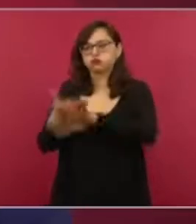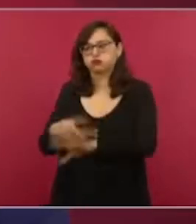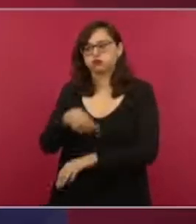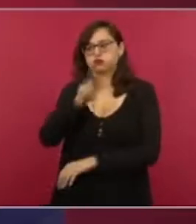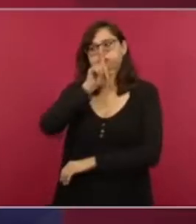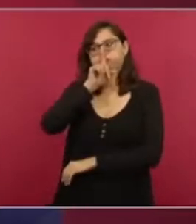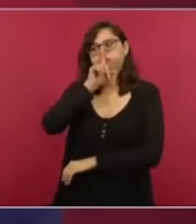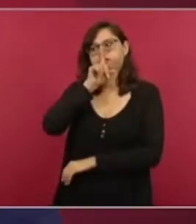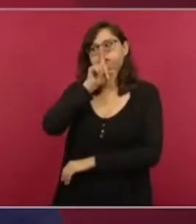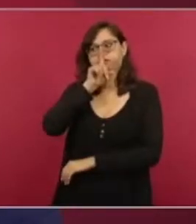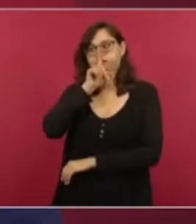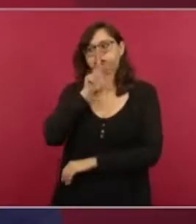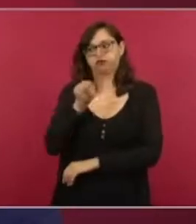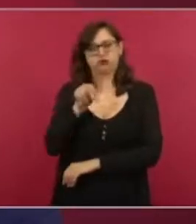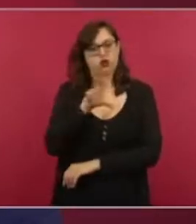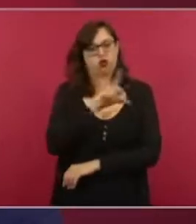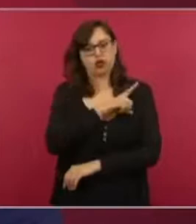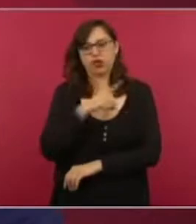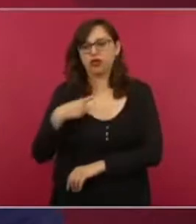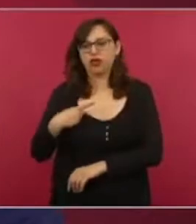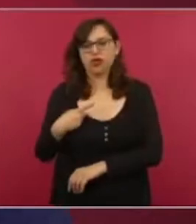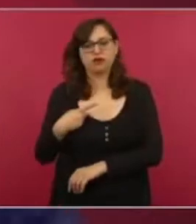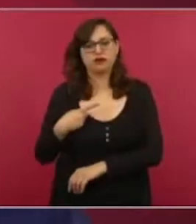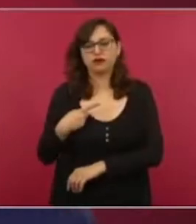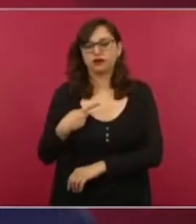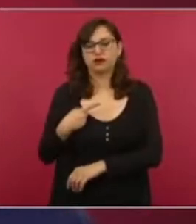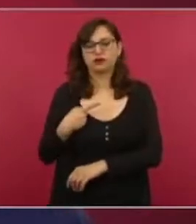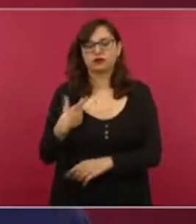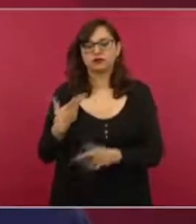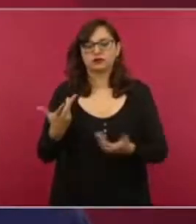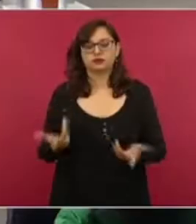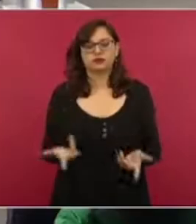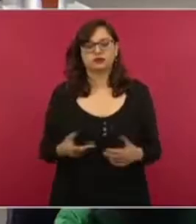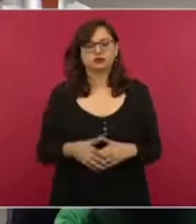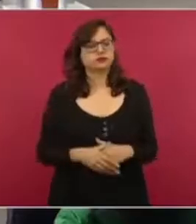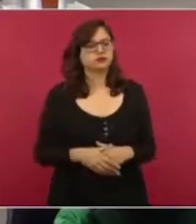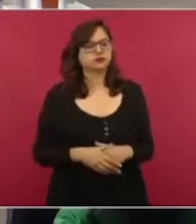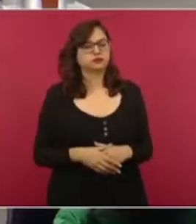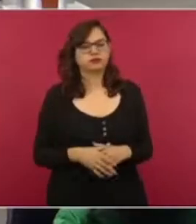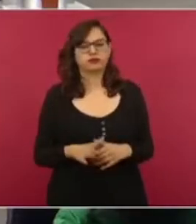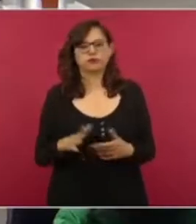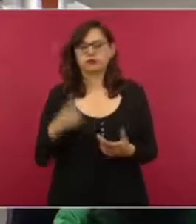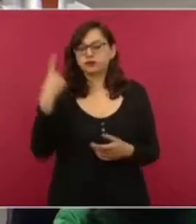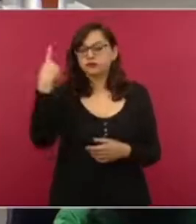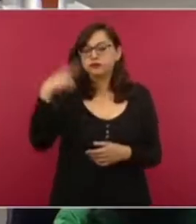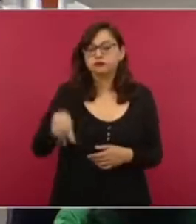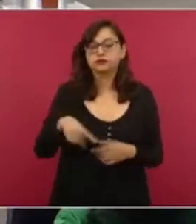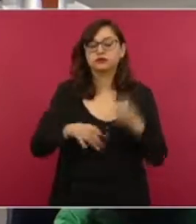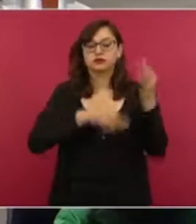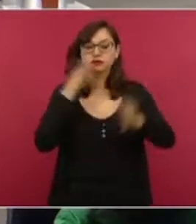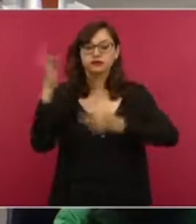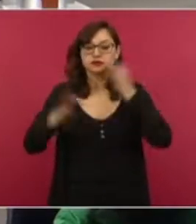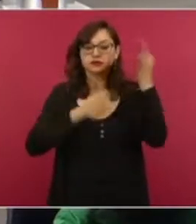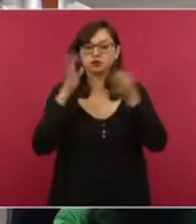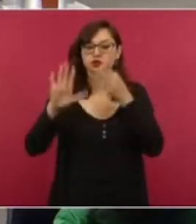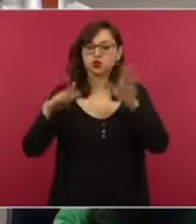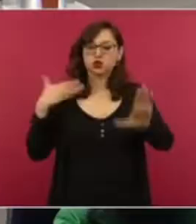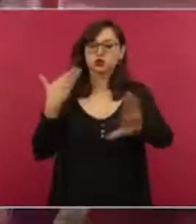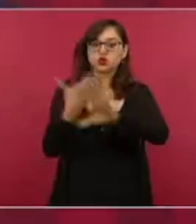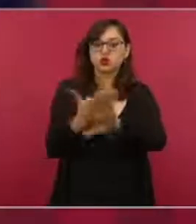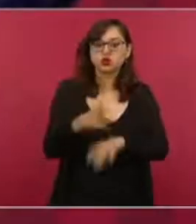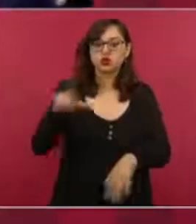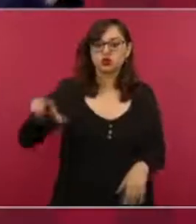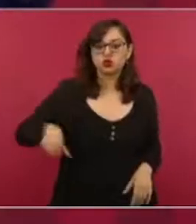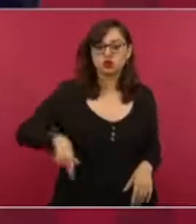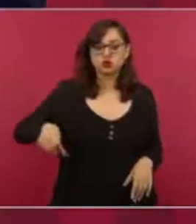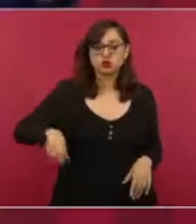para dar golpes de Estado. ¿Usted le pediría al nuevo titular? Golpes de Estado mediáticos. ¿Usted pediría? Porque van